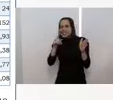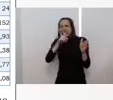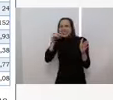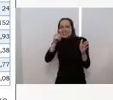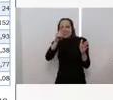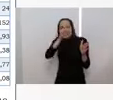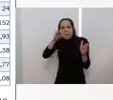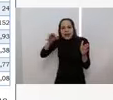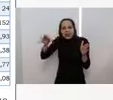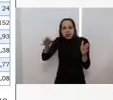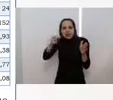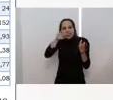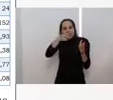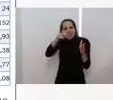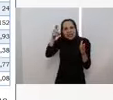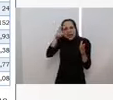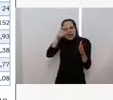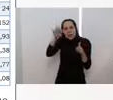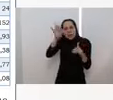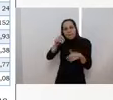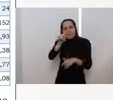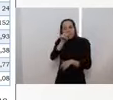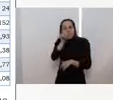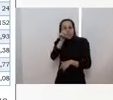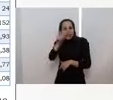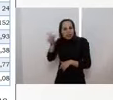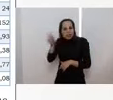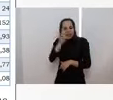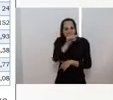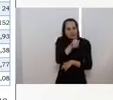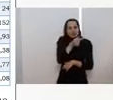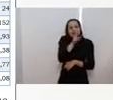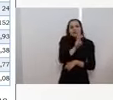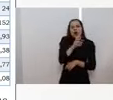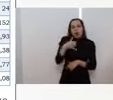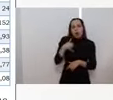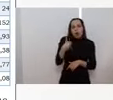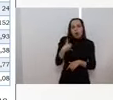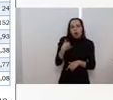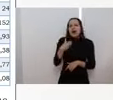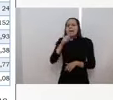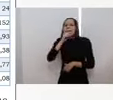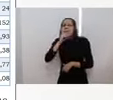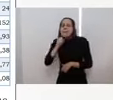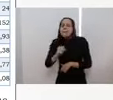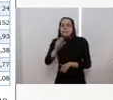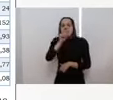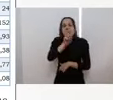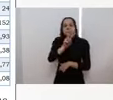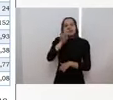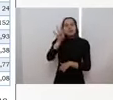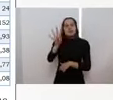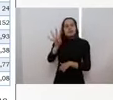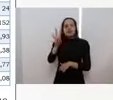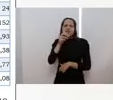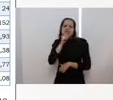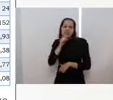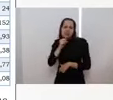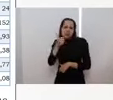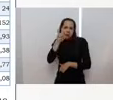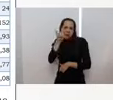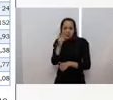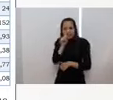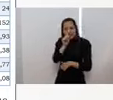son menores de 20 años el índice de vejez es de 24 son 24 por cada 100 personas que vienen son mayores de